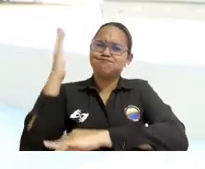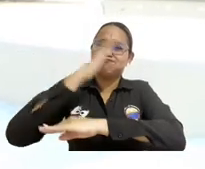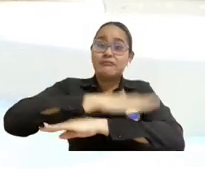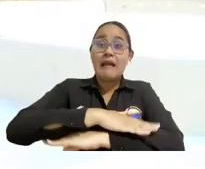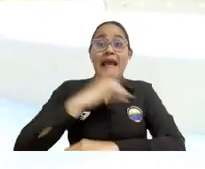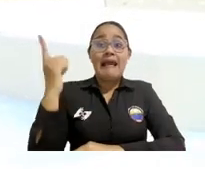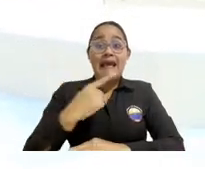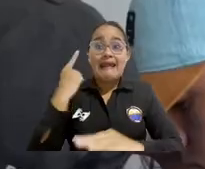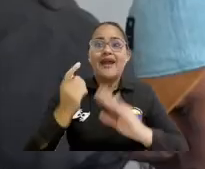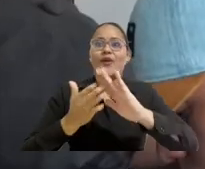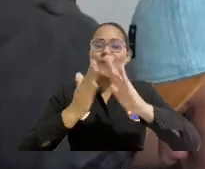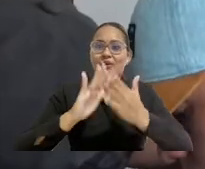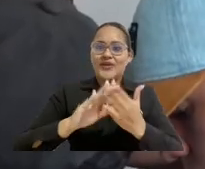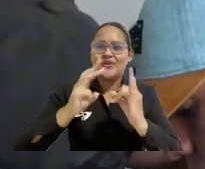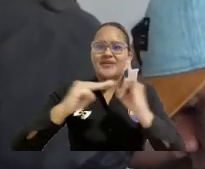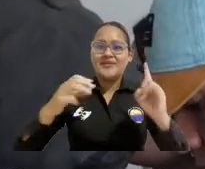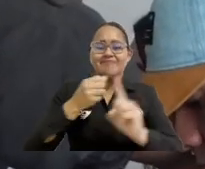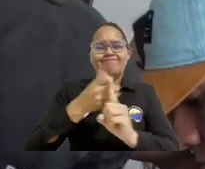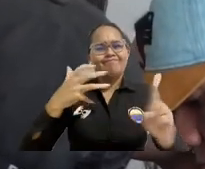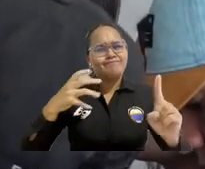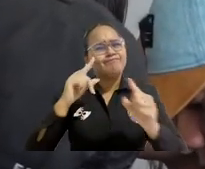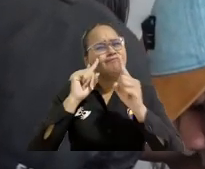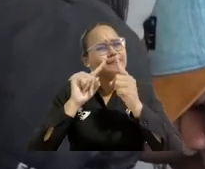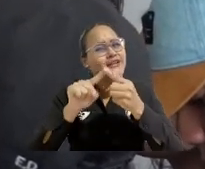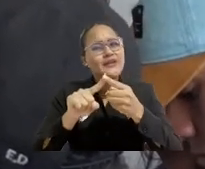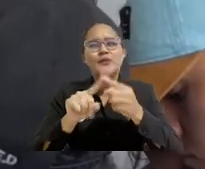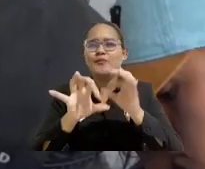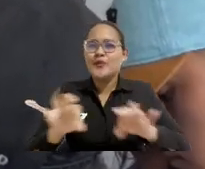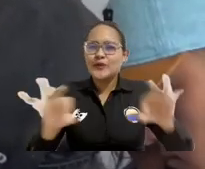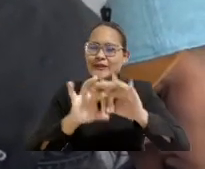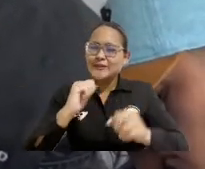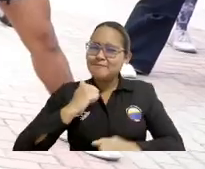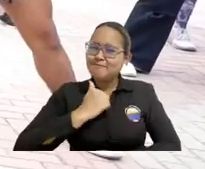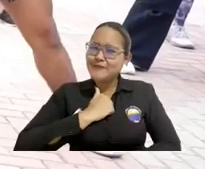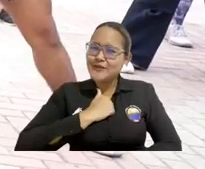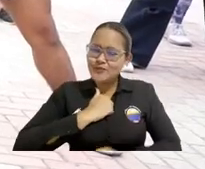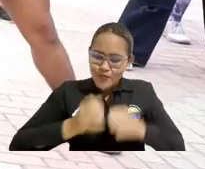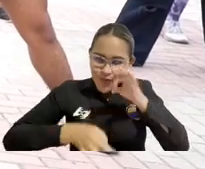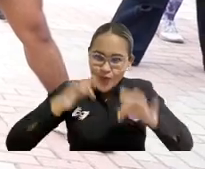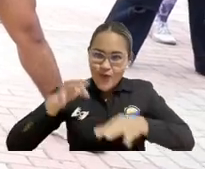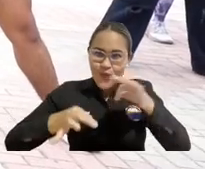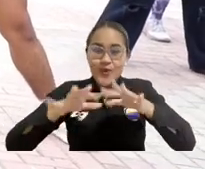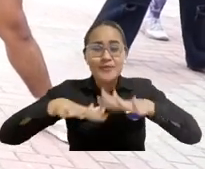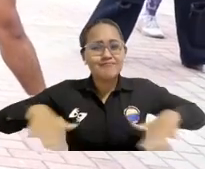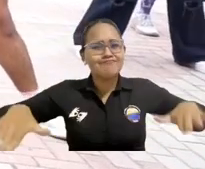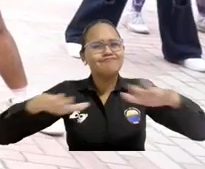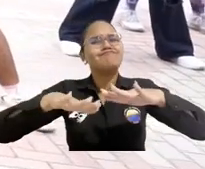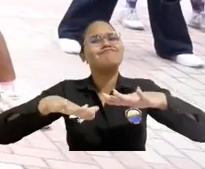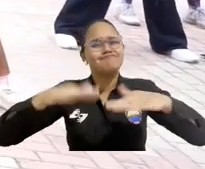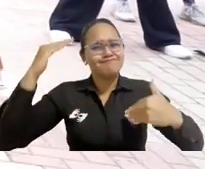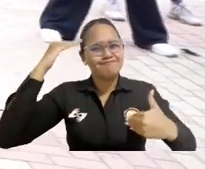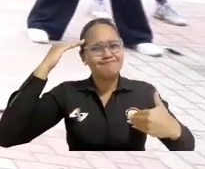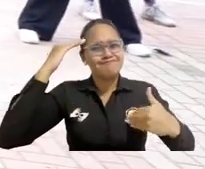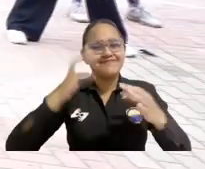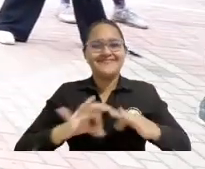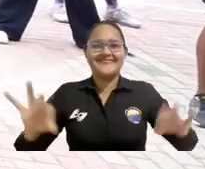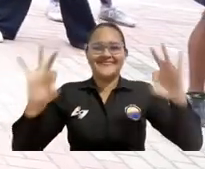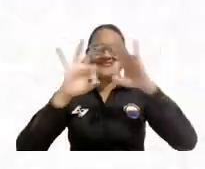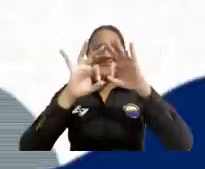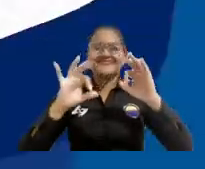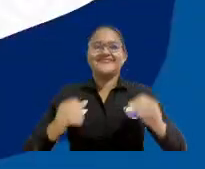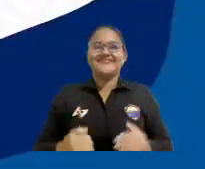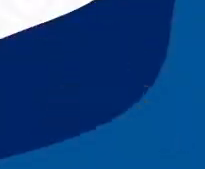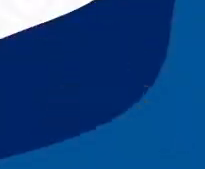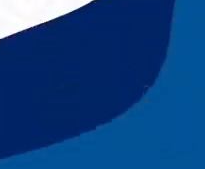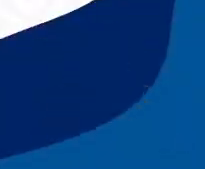integral que impactó a la comunidad académica, promoviendo el autocuidado como un gesto de amor propio y convirtiendo el campus en un espacio de